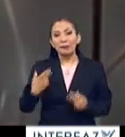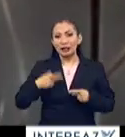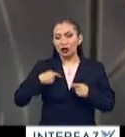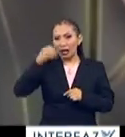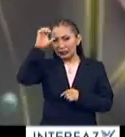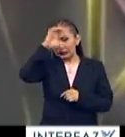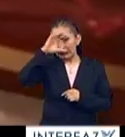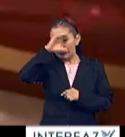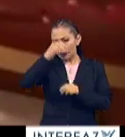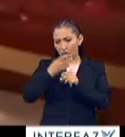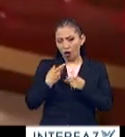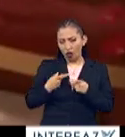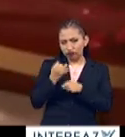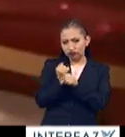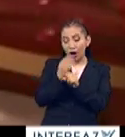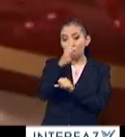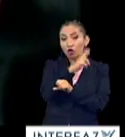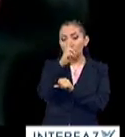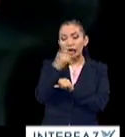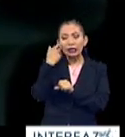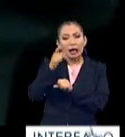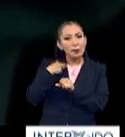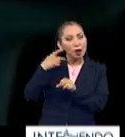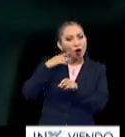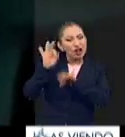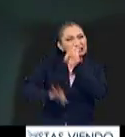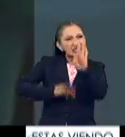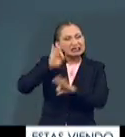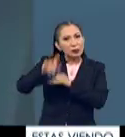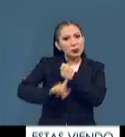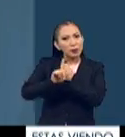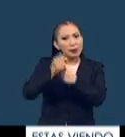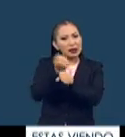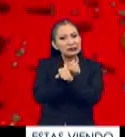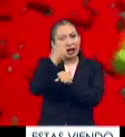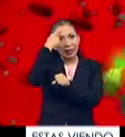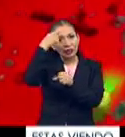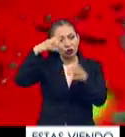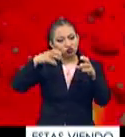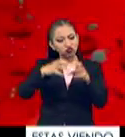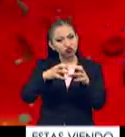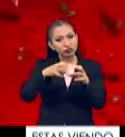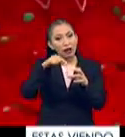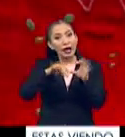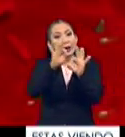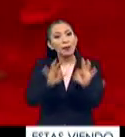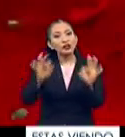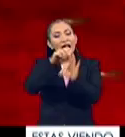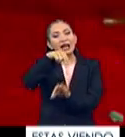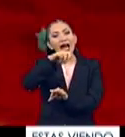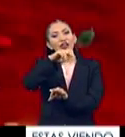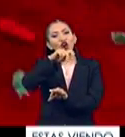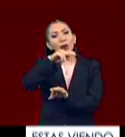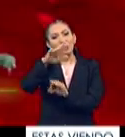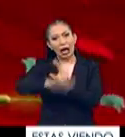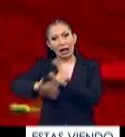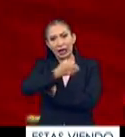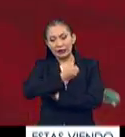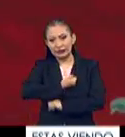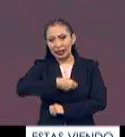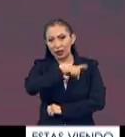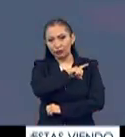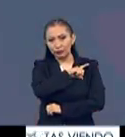Científicos rusos crean una cápsula para tratar hemorragia cerebral. La importancia de los nanorobots en el sector